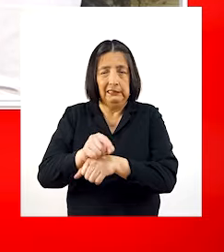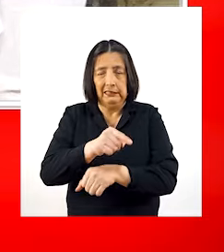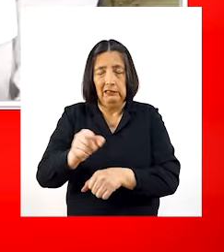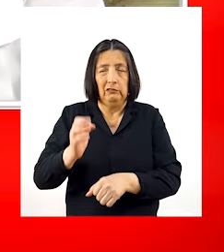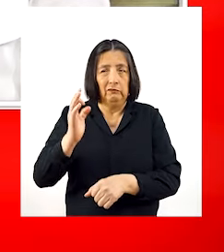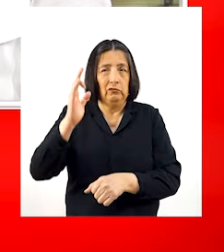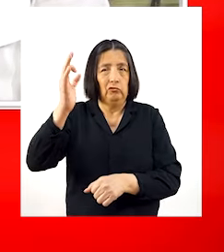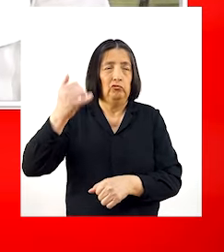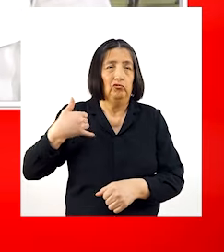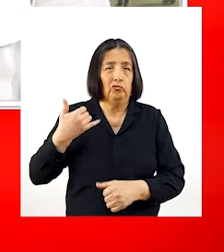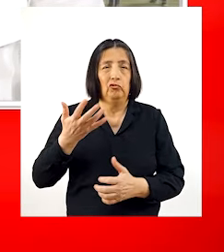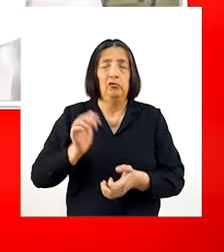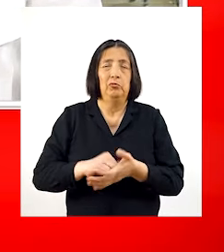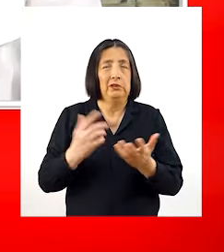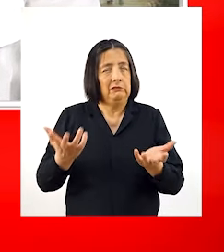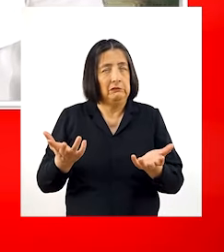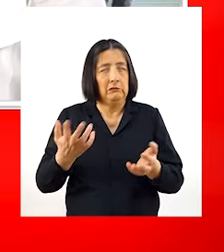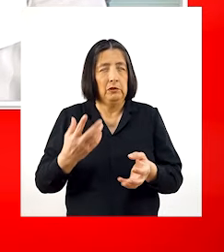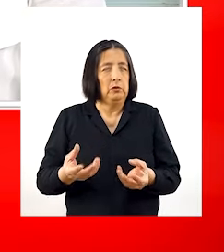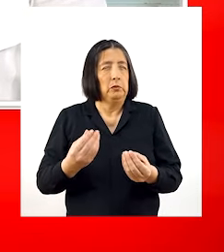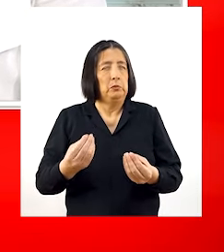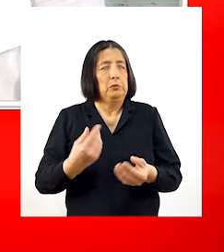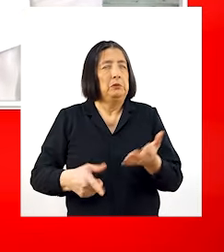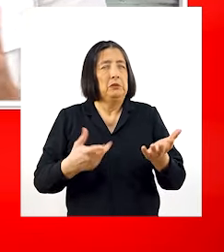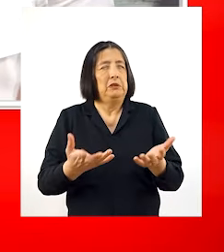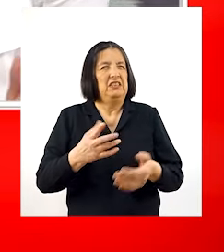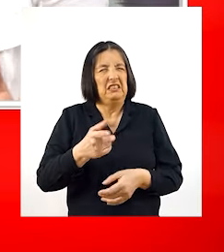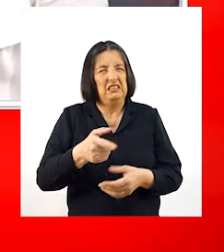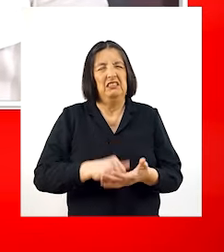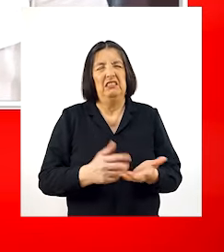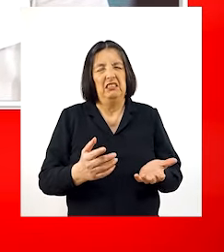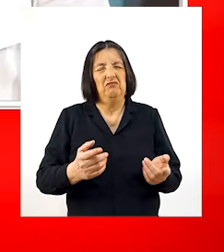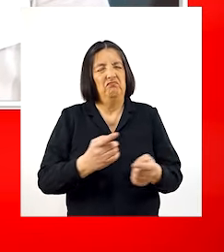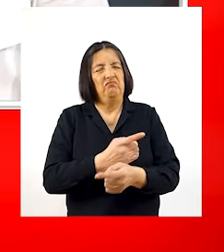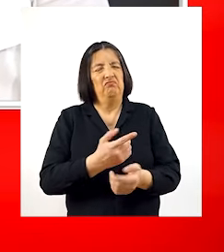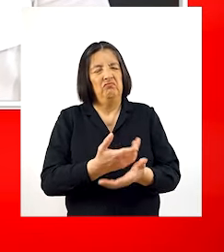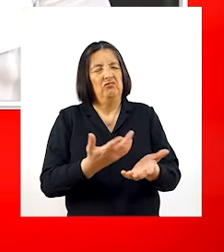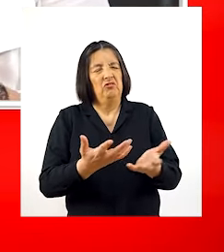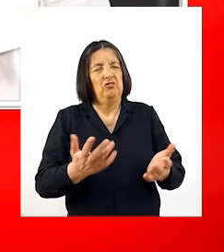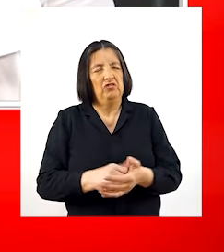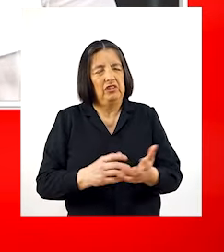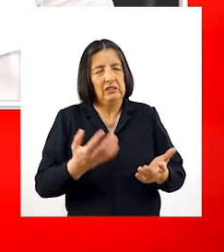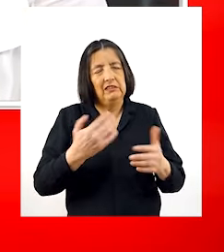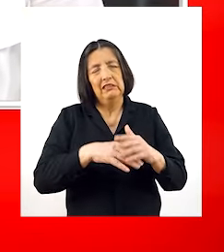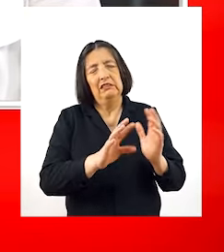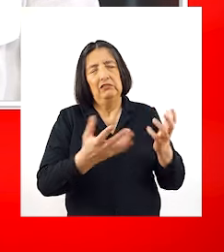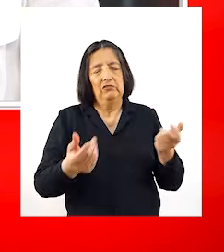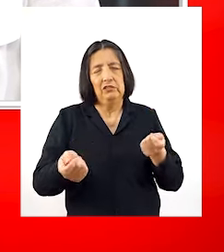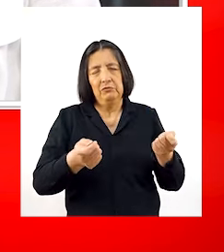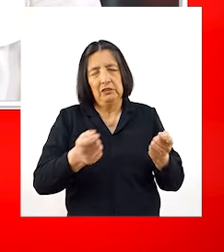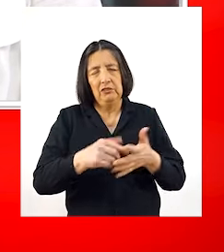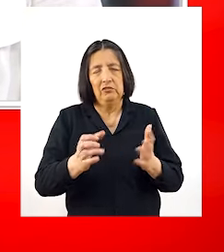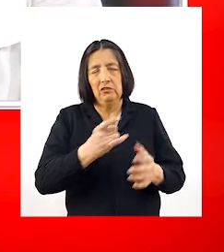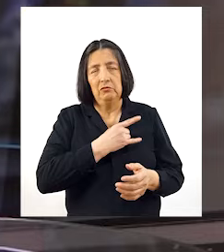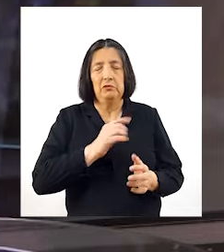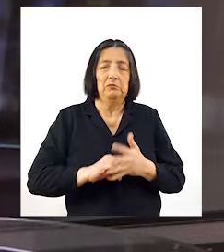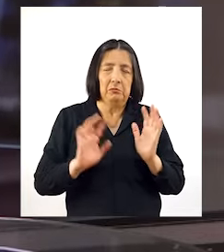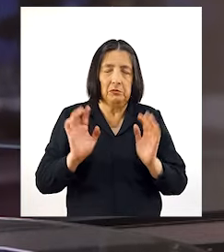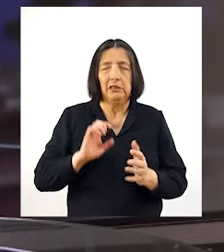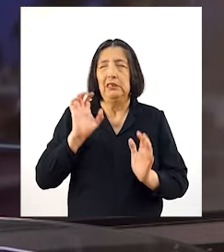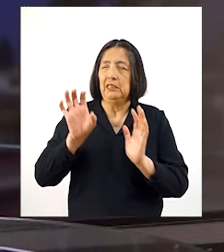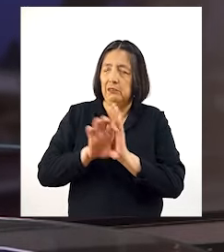formando a futuros jóvenes. Pero, ¿en qué se configuran estas irregularidades dentro de la administración de las universidades?